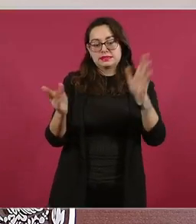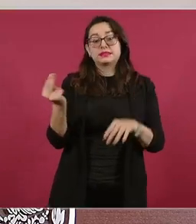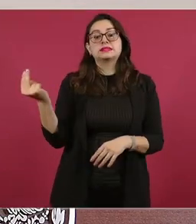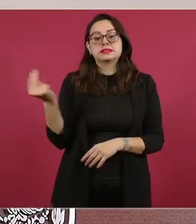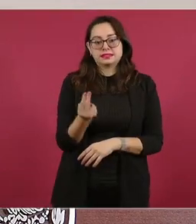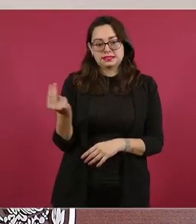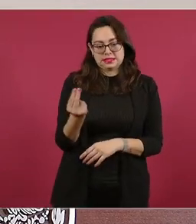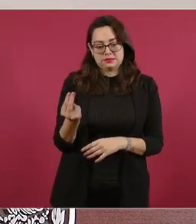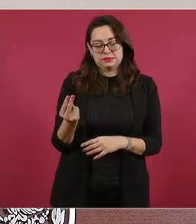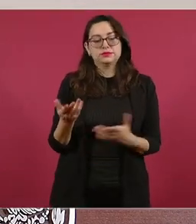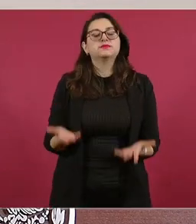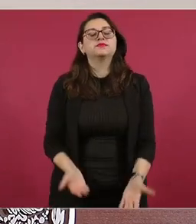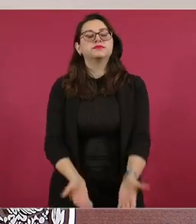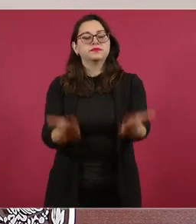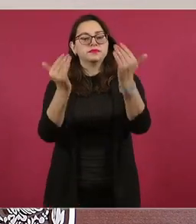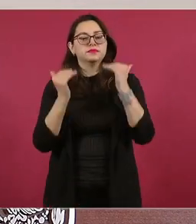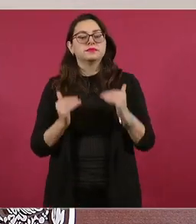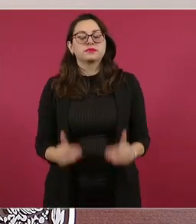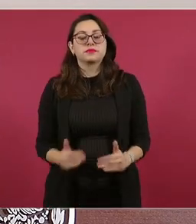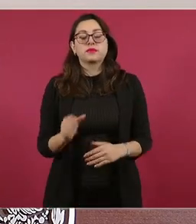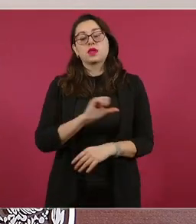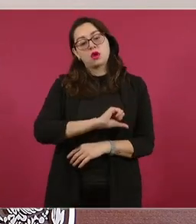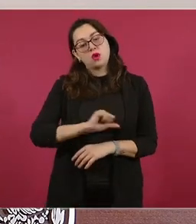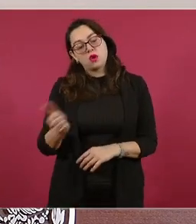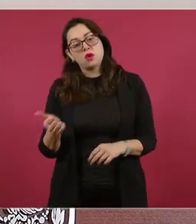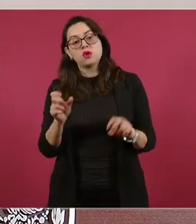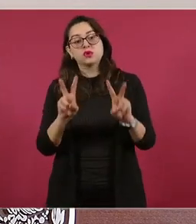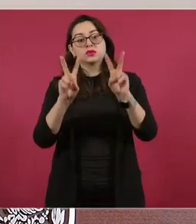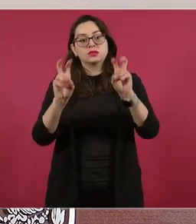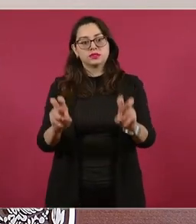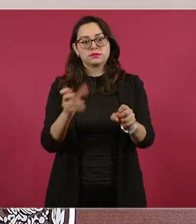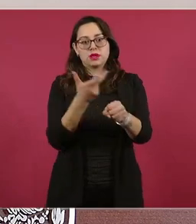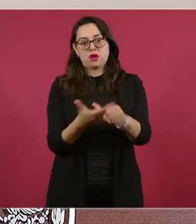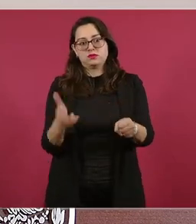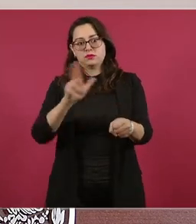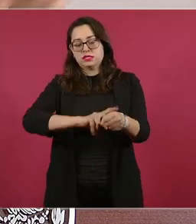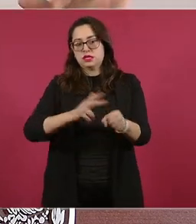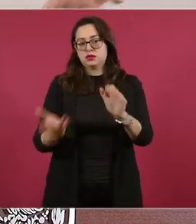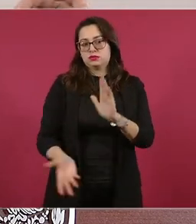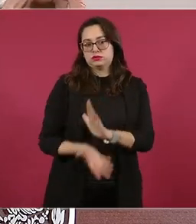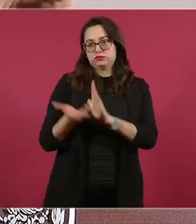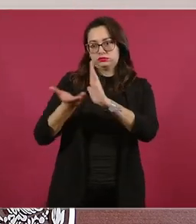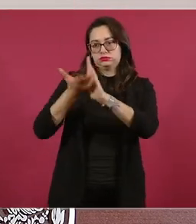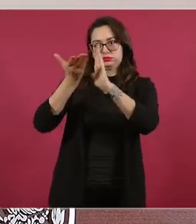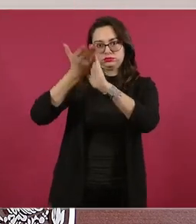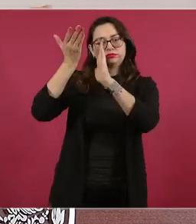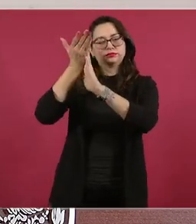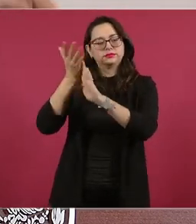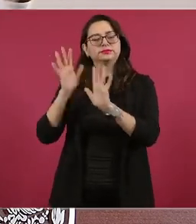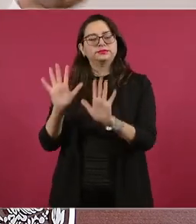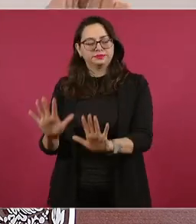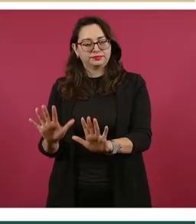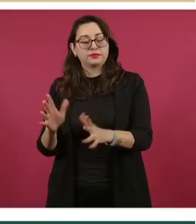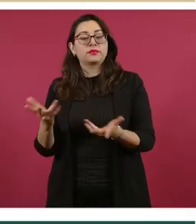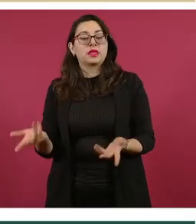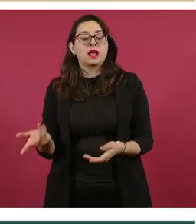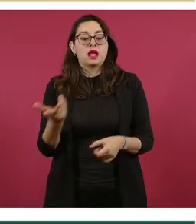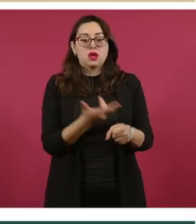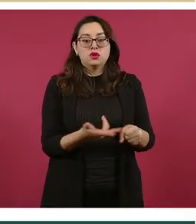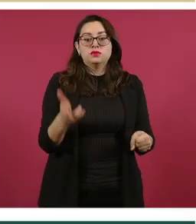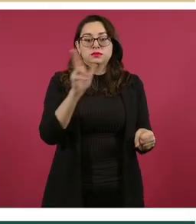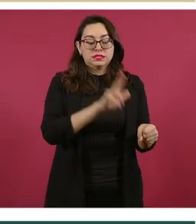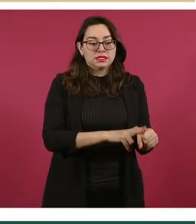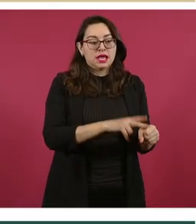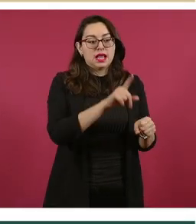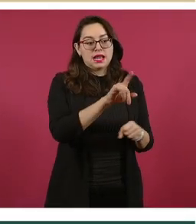la construcción de hospitales para IMSS Bienestar, independientemente de los que está haciendo el